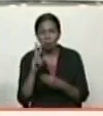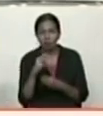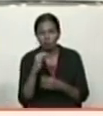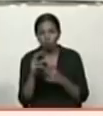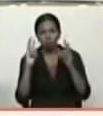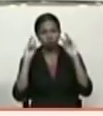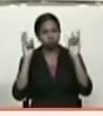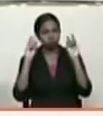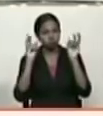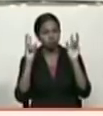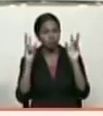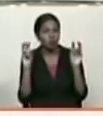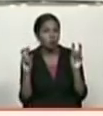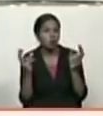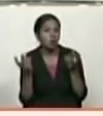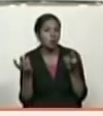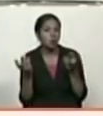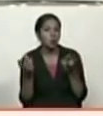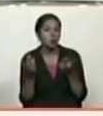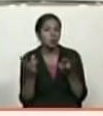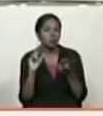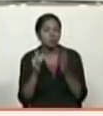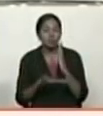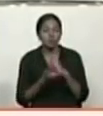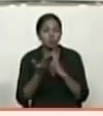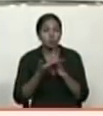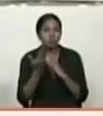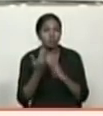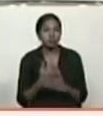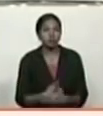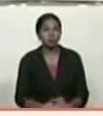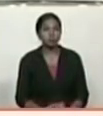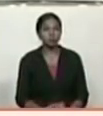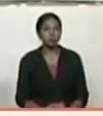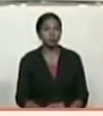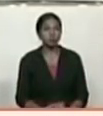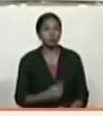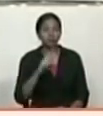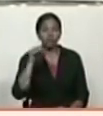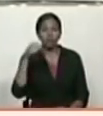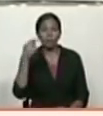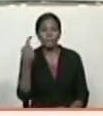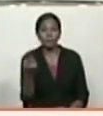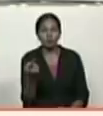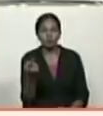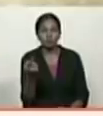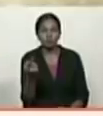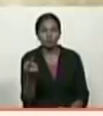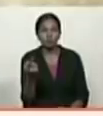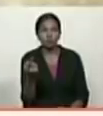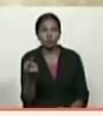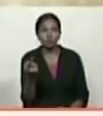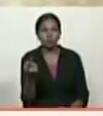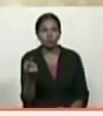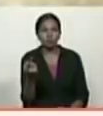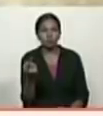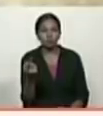temas que son de gran importancia. La próxima parada fue el Líbano. En el